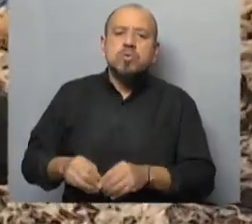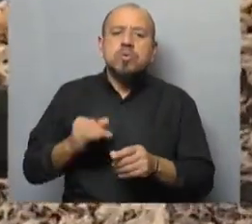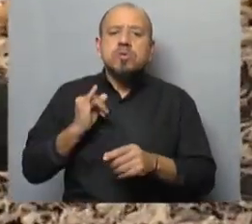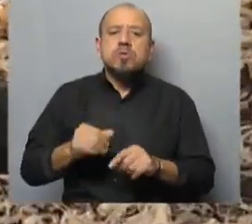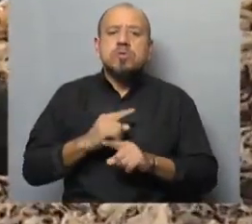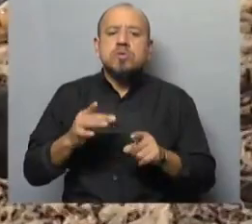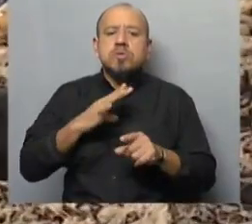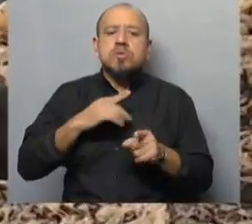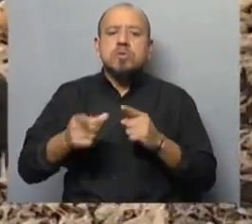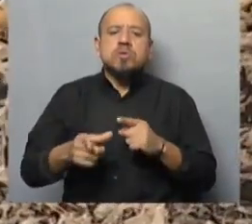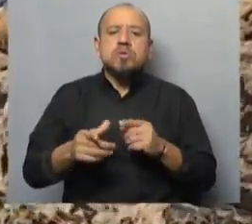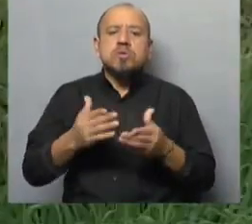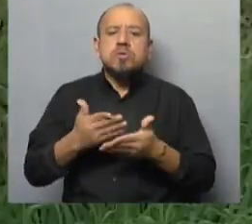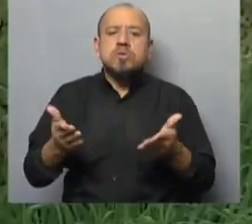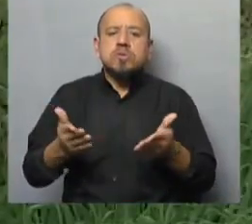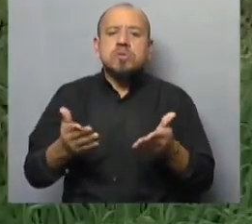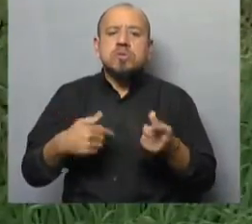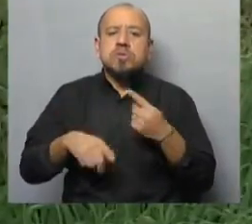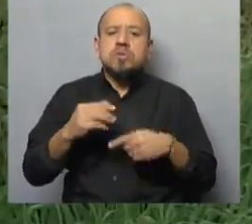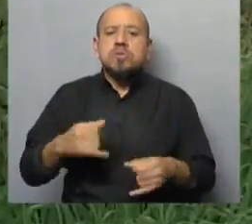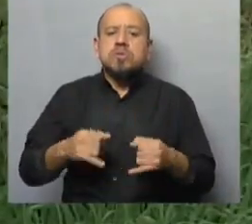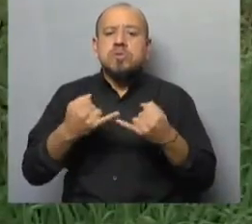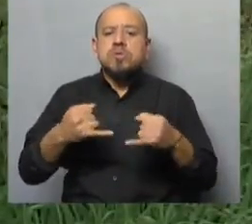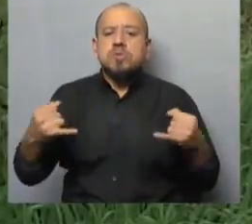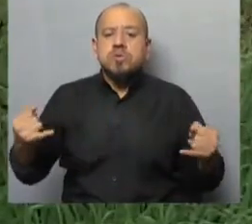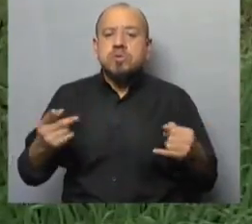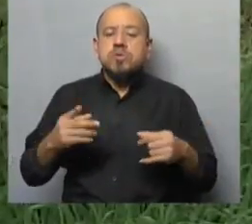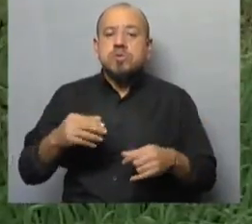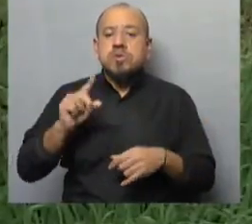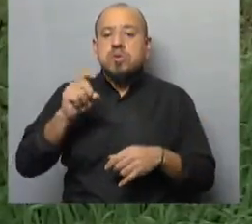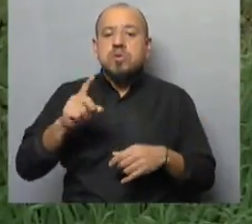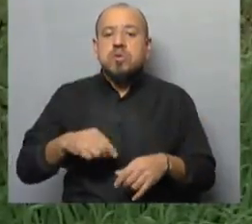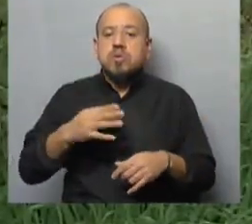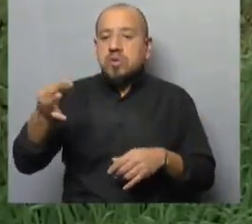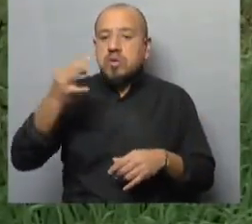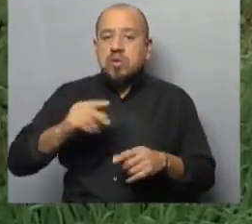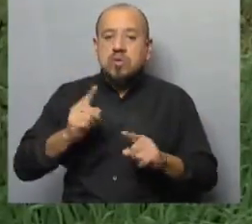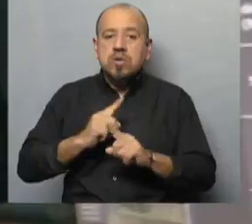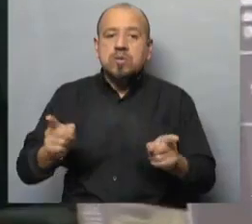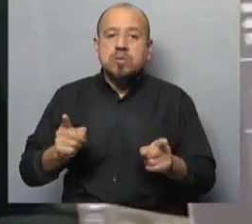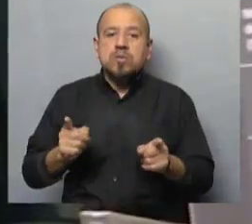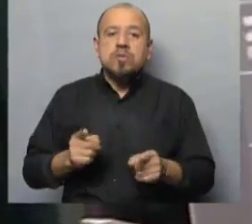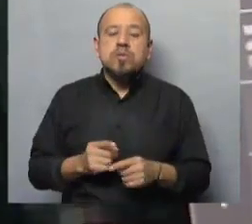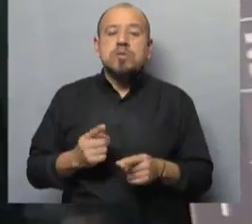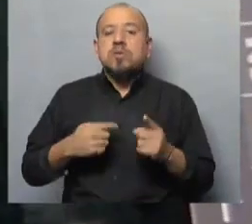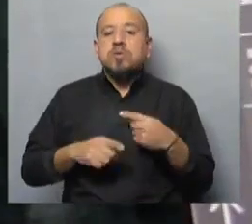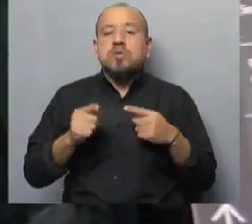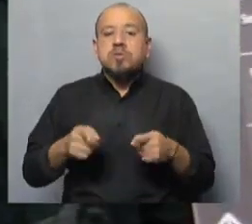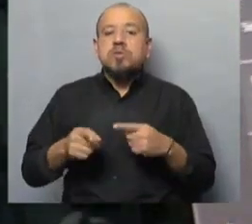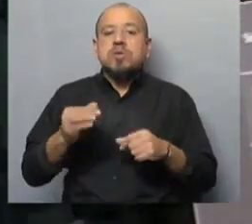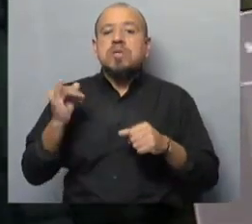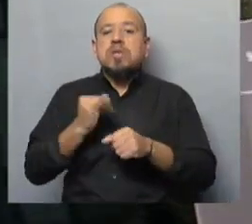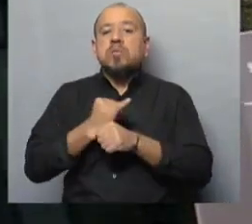existían líneas de tendido eléctrico o caños de agua y la respuesta oficial fue negativa por este motivo la institución